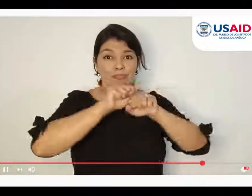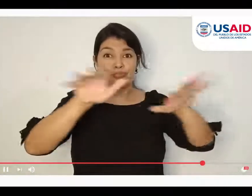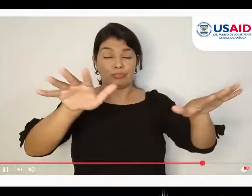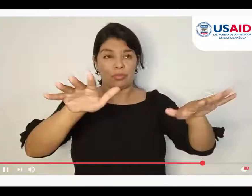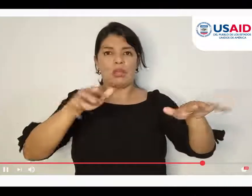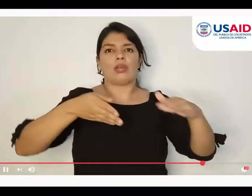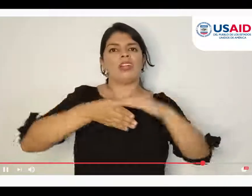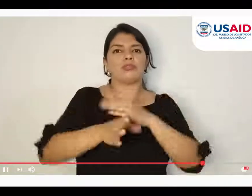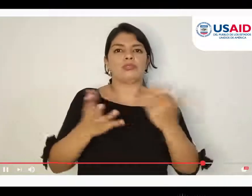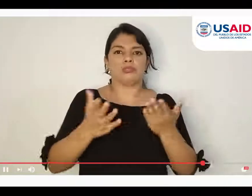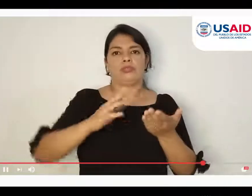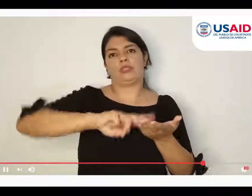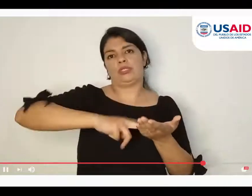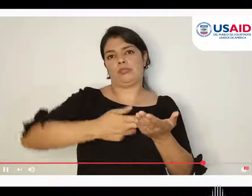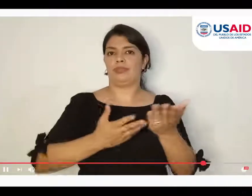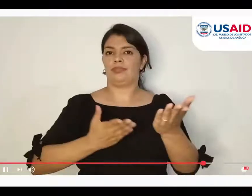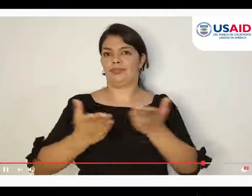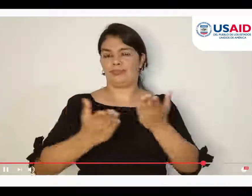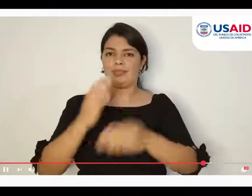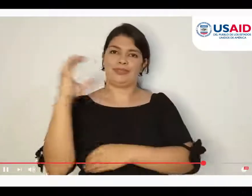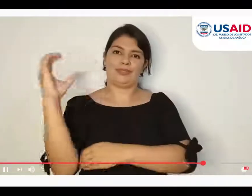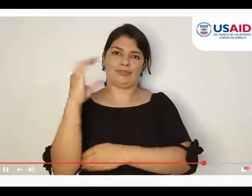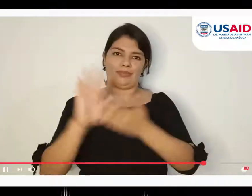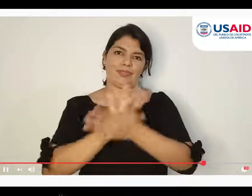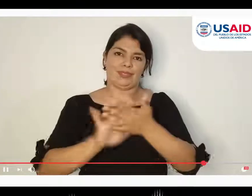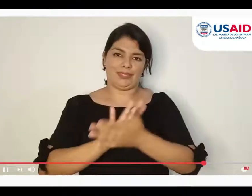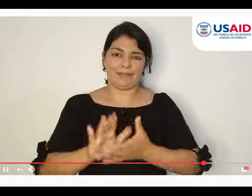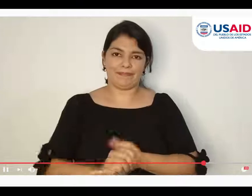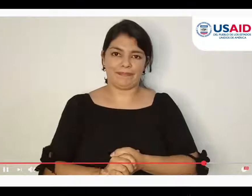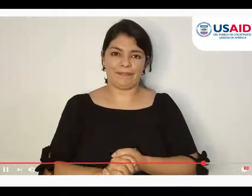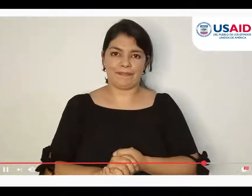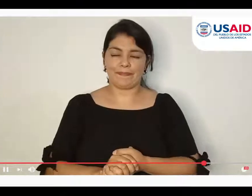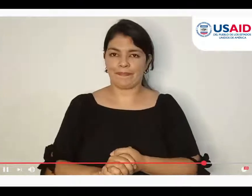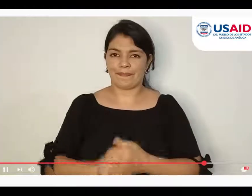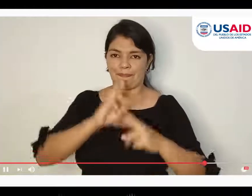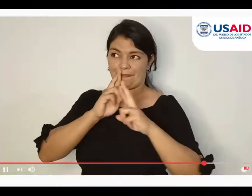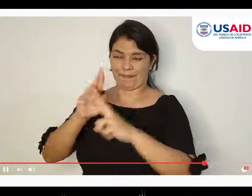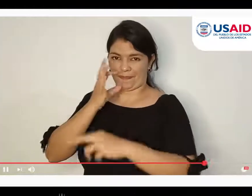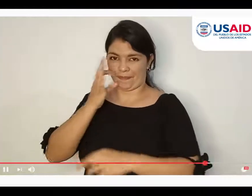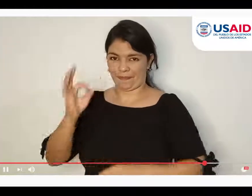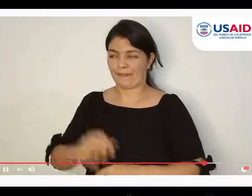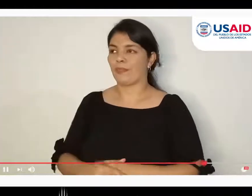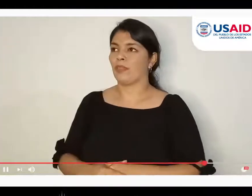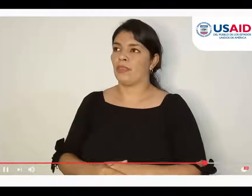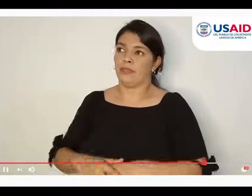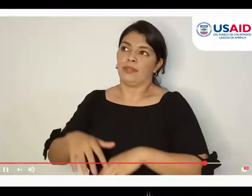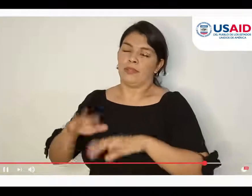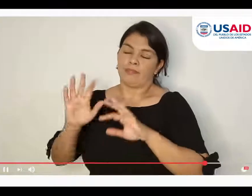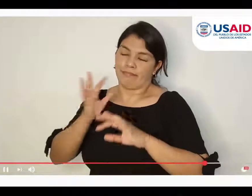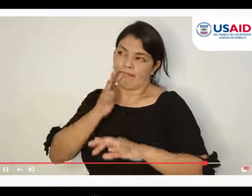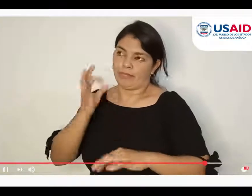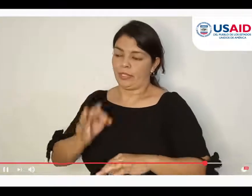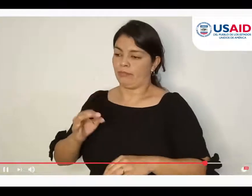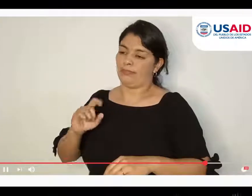con el servicio de interpretación de lengua de señas colombiana. Sin duda, existen grandes